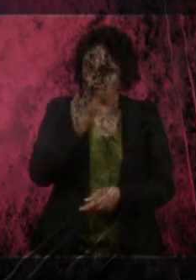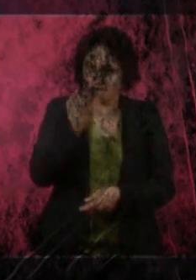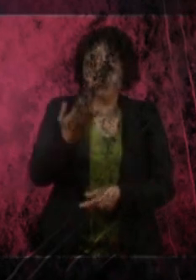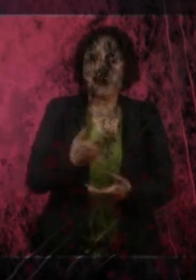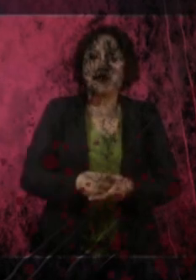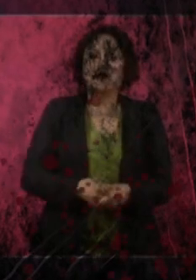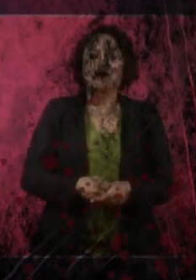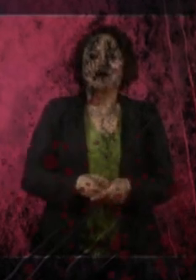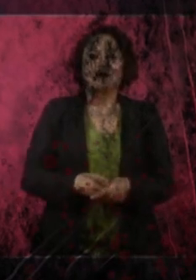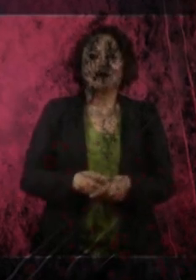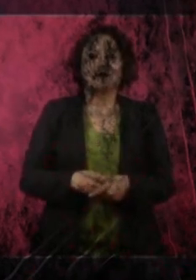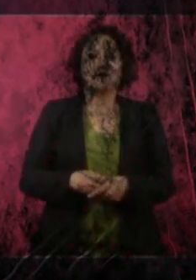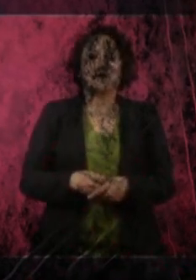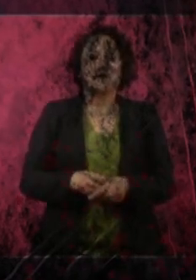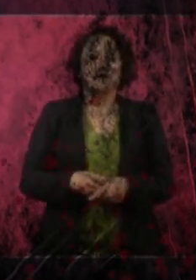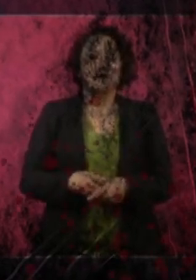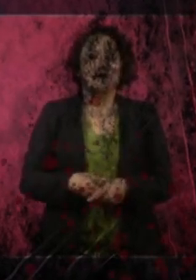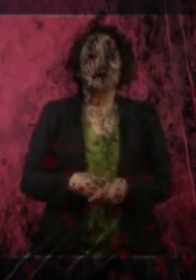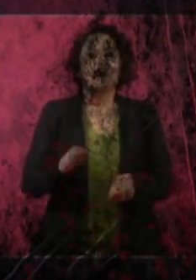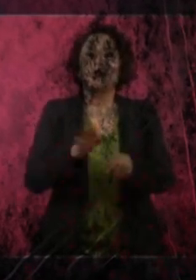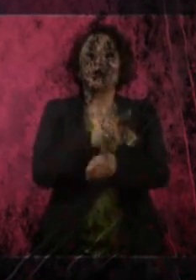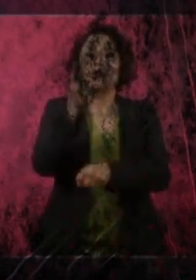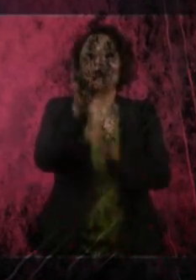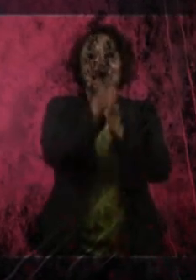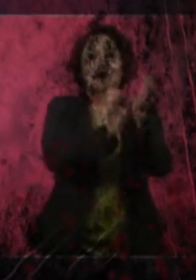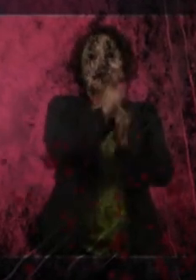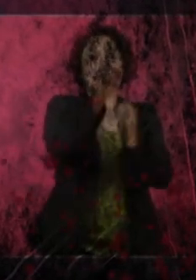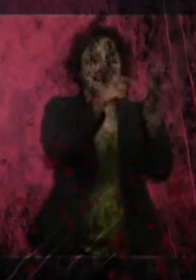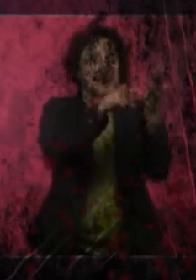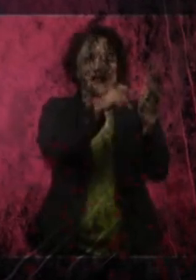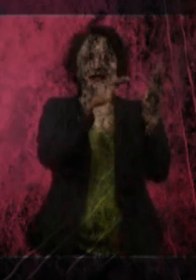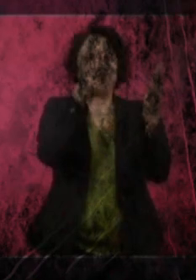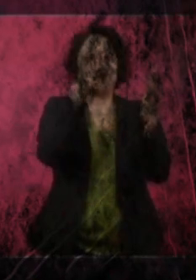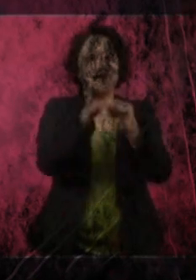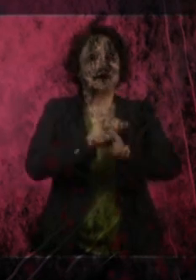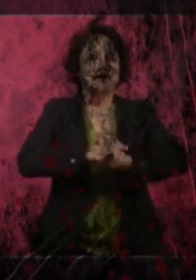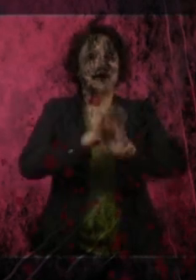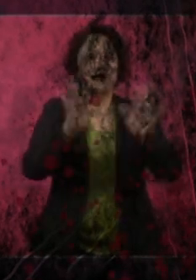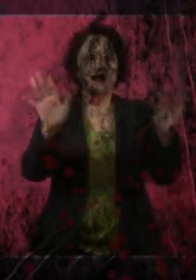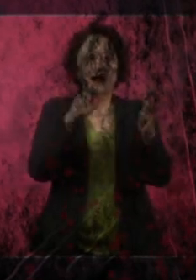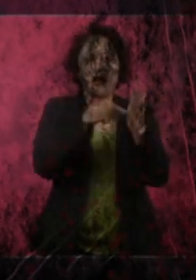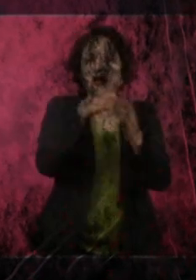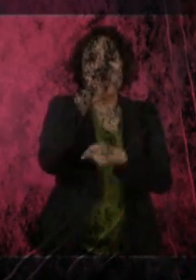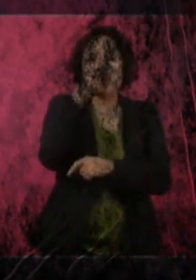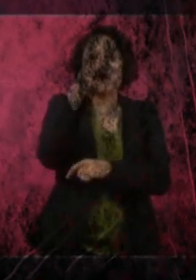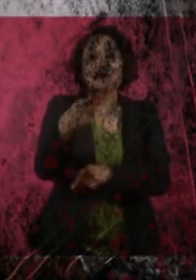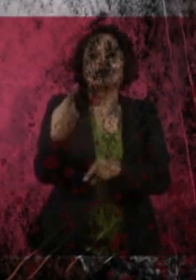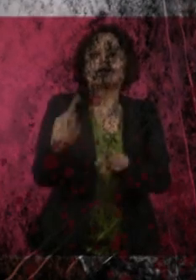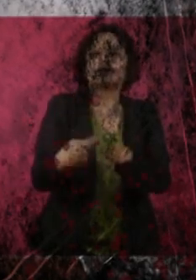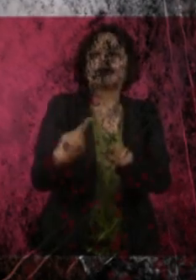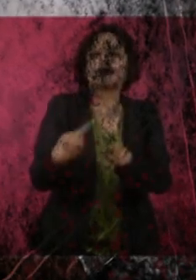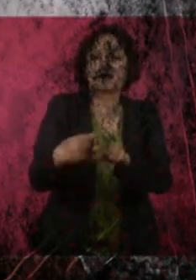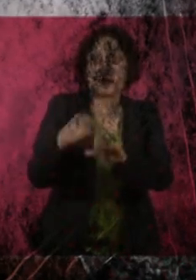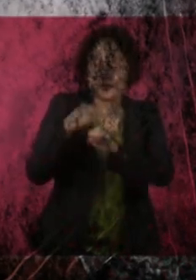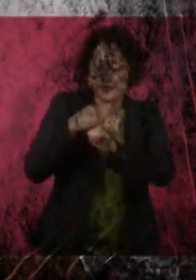la Constitución es muy clara, este anhélido se acuerda de la Constitución nada más cuando toca enfrente. Cuando toca